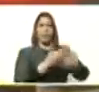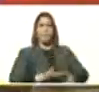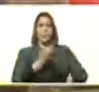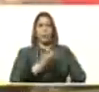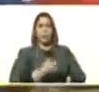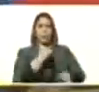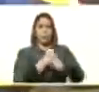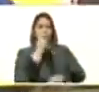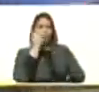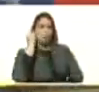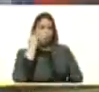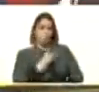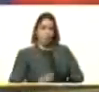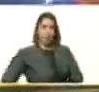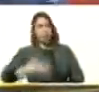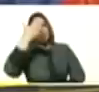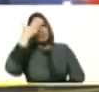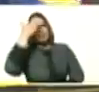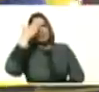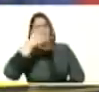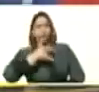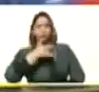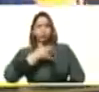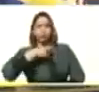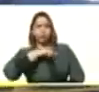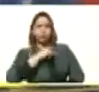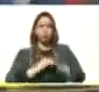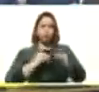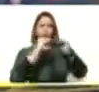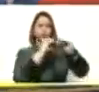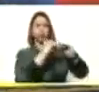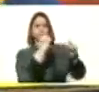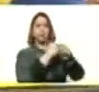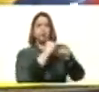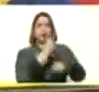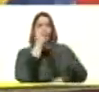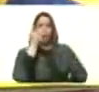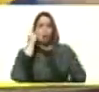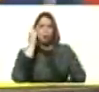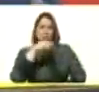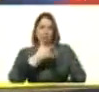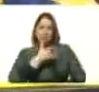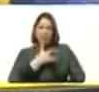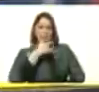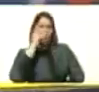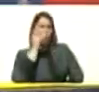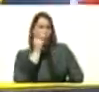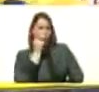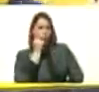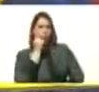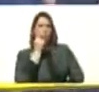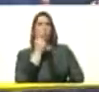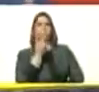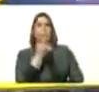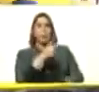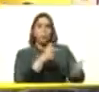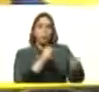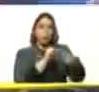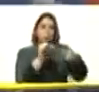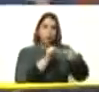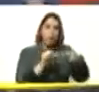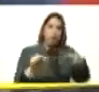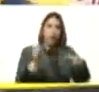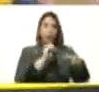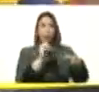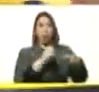obrero, un presidente que sabe el sentir de nosotros como clase, el sentir de un hombre que cobra la semana, que cobra la quincena, que cobra lo